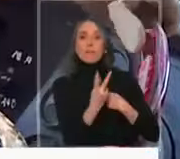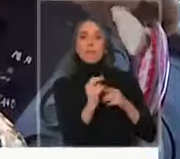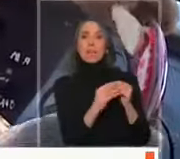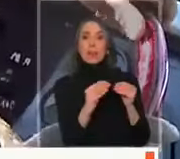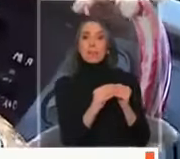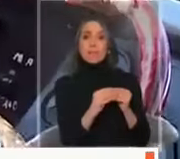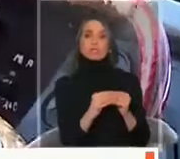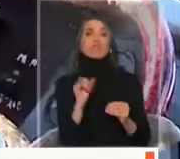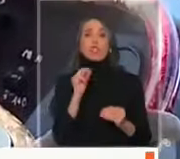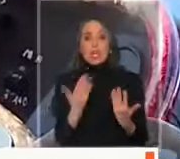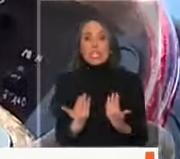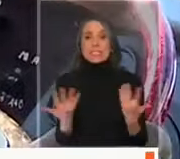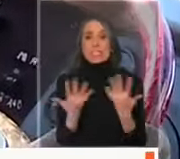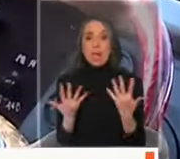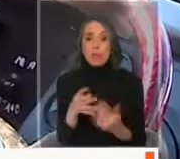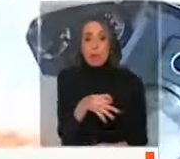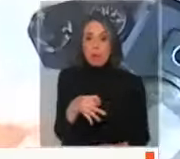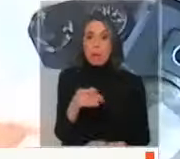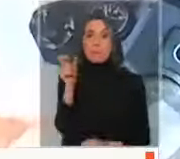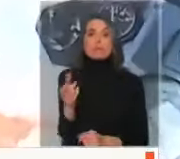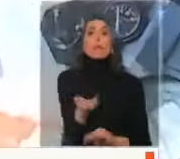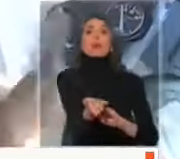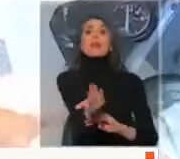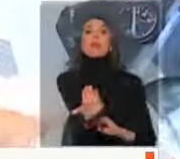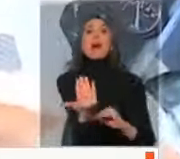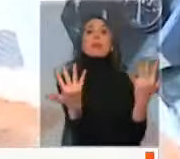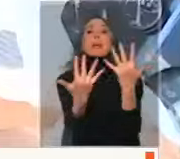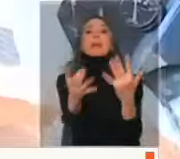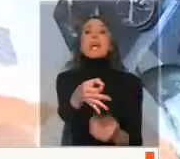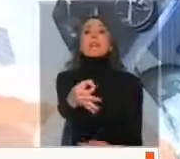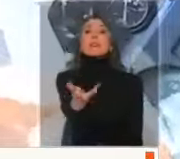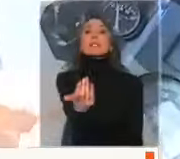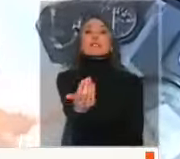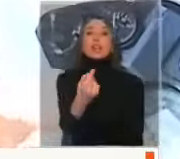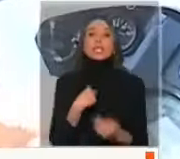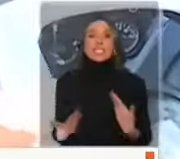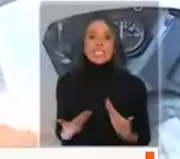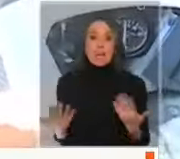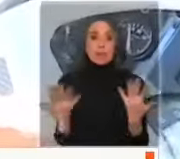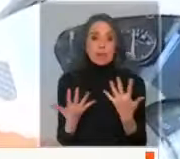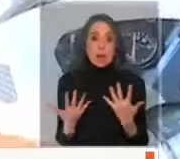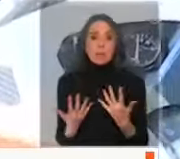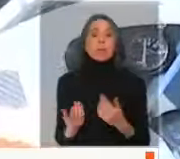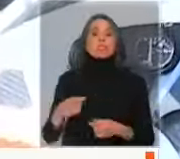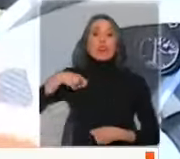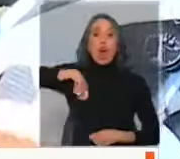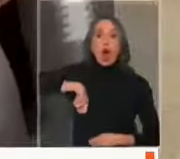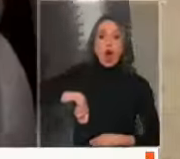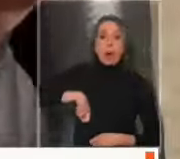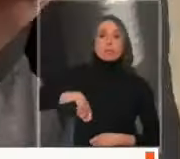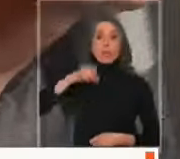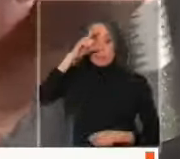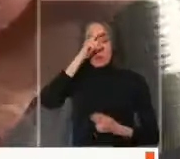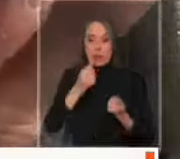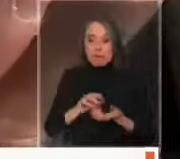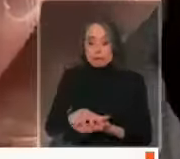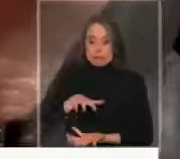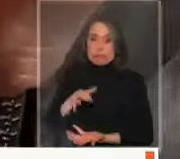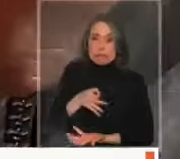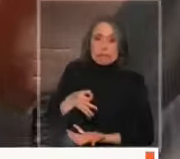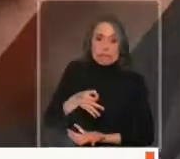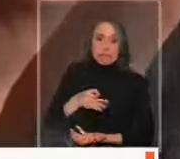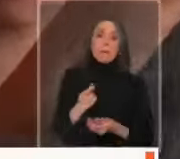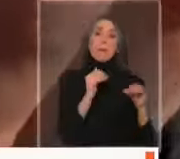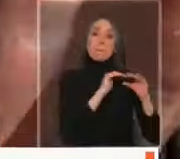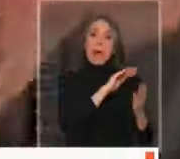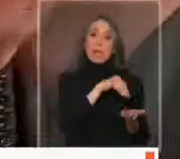Tenemos que tener, porque hay gente que pide la moneda de 10 pesos. Para uno igual le sirven los 10 pesos, pero para uno es complicado. Según datos del